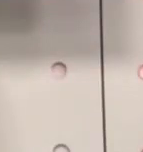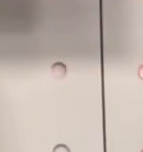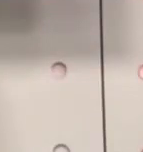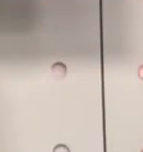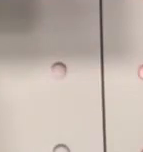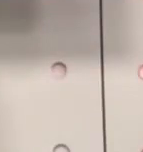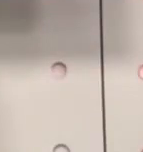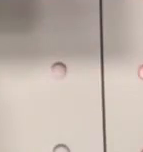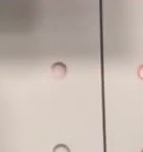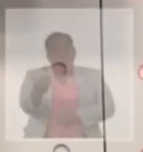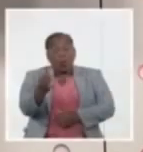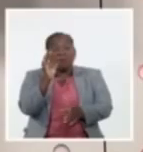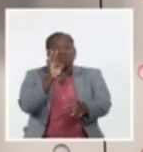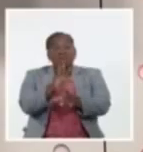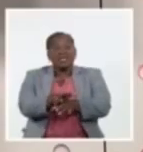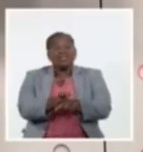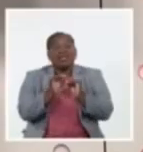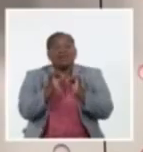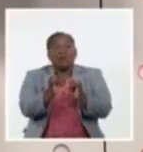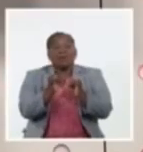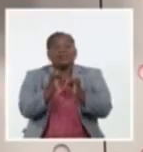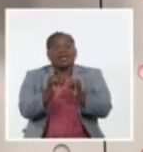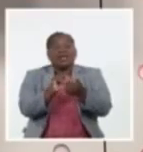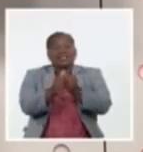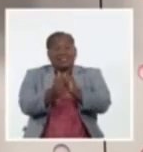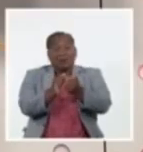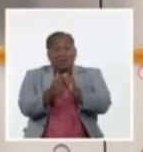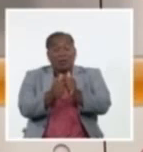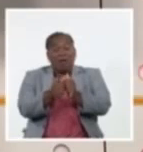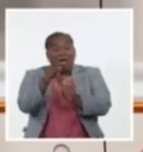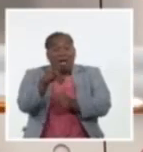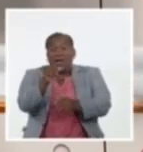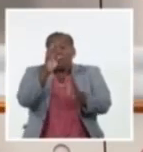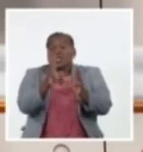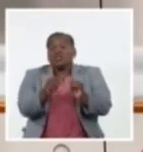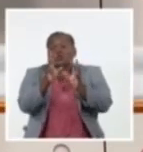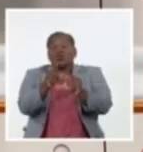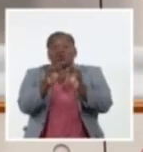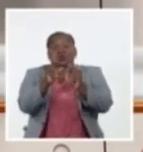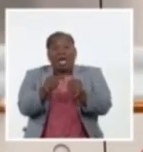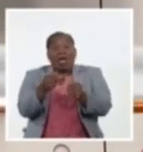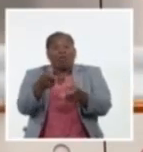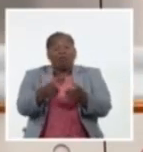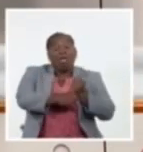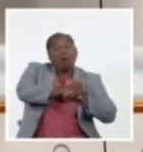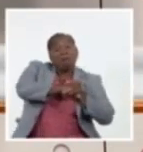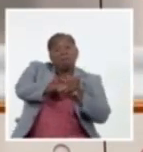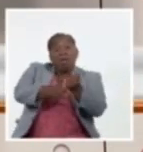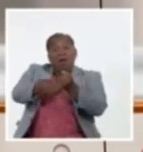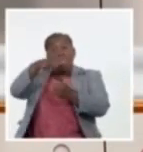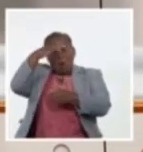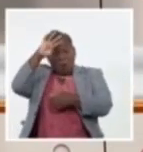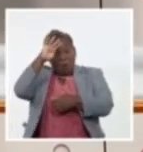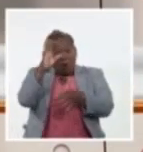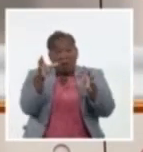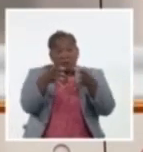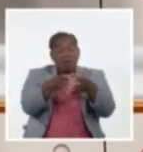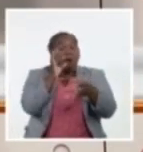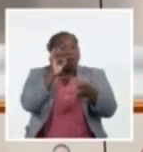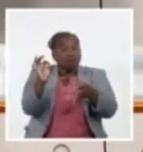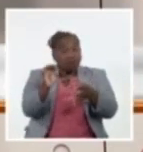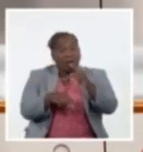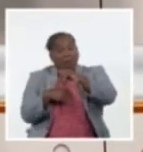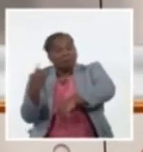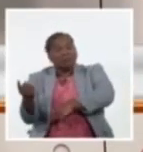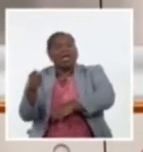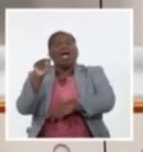Saludos, ya comienza la información deportiva en el Sabatino. En los primeros resultados de la Liga Élite del Béisbol Cubano, Tabacaleros venció a Cafetaleros en el